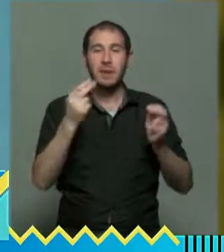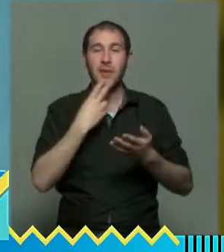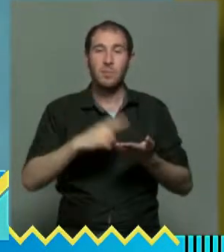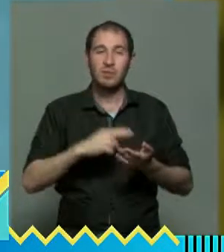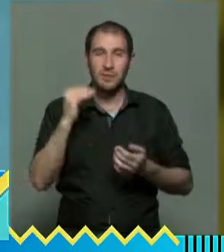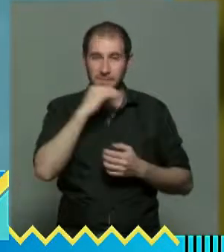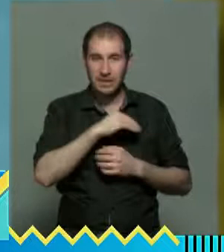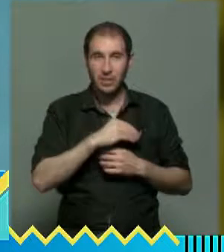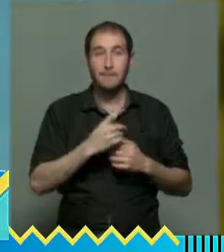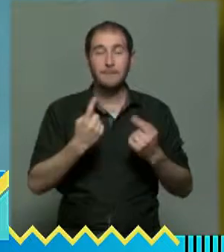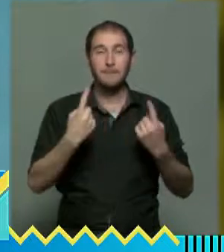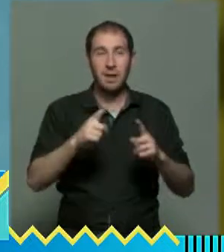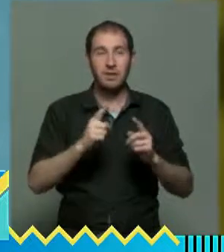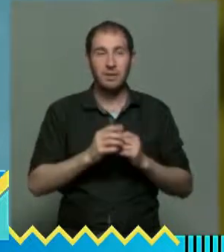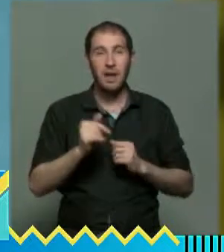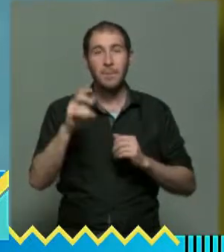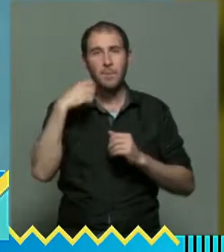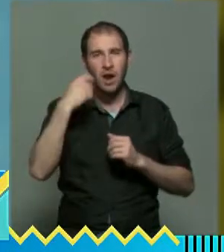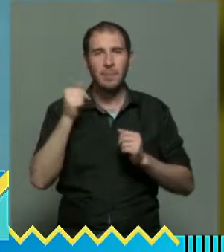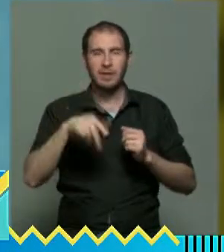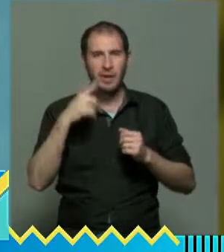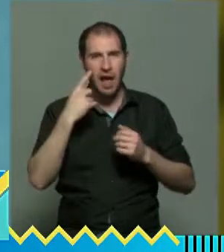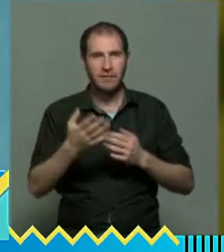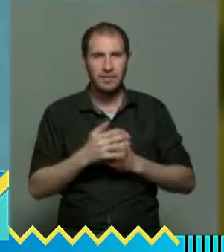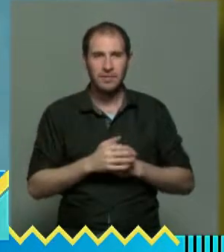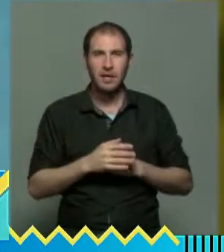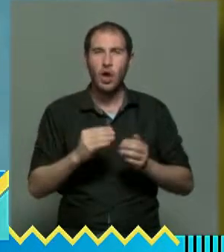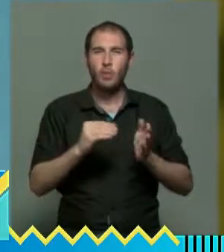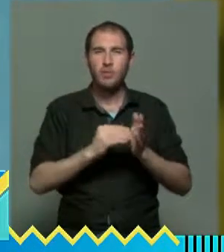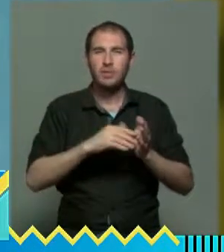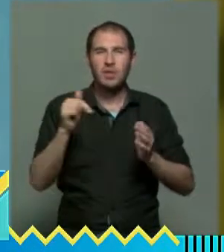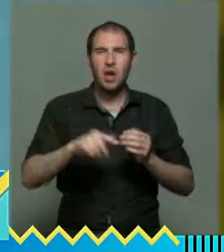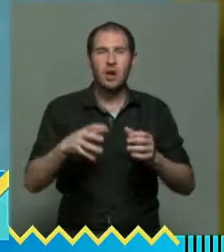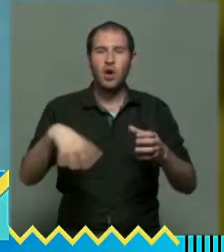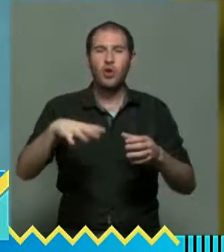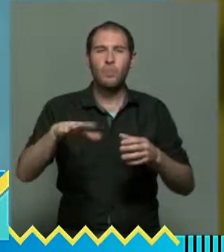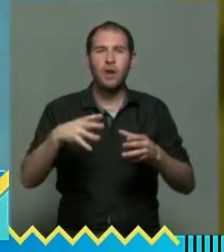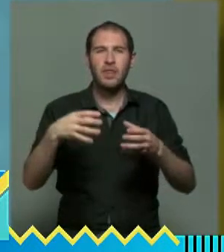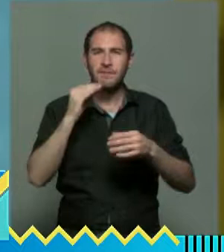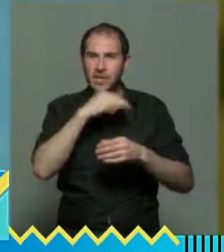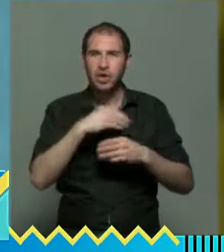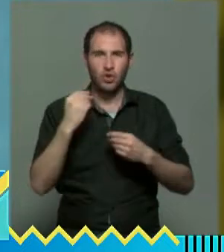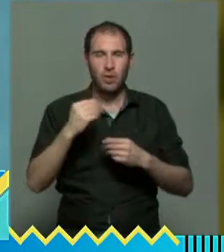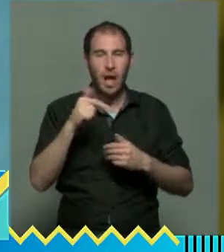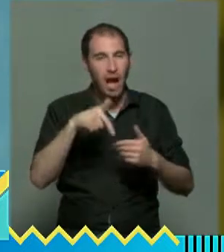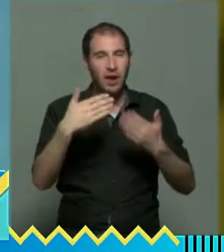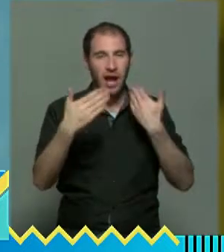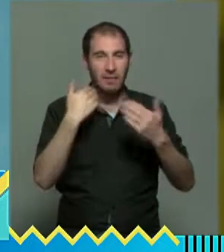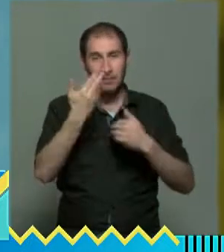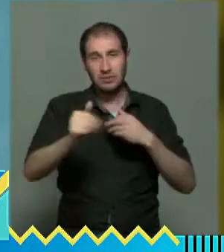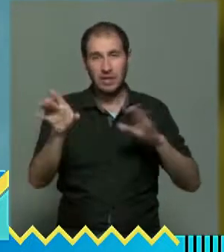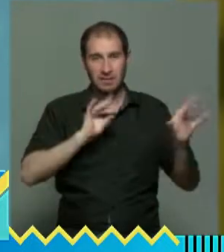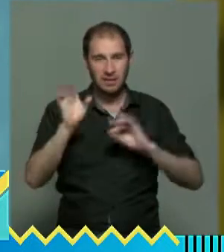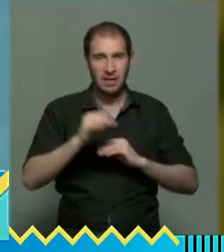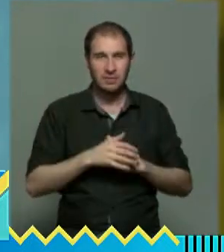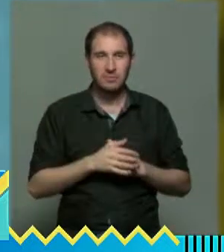vino. Pero la idea también del programa es ver en qué momento está viviendo hoy el sector vitivinícola. Y para eso vamos a hablar con nuestros invitados.